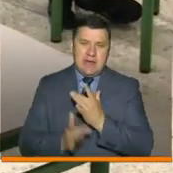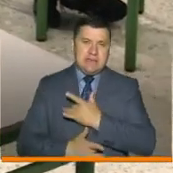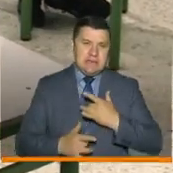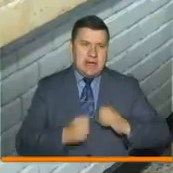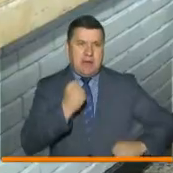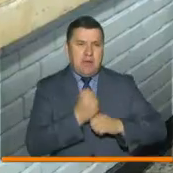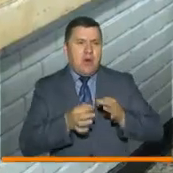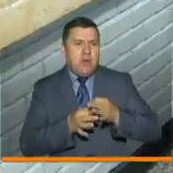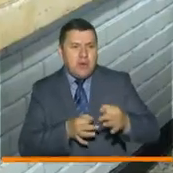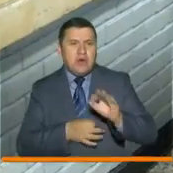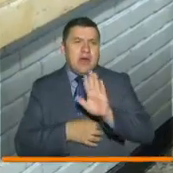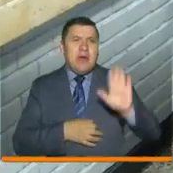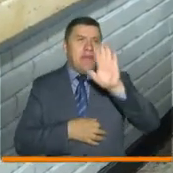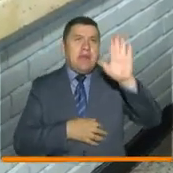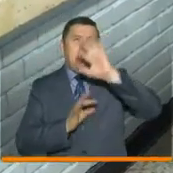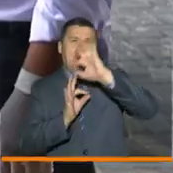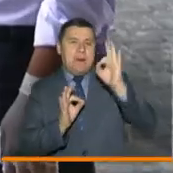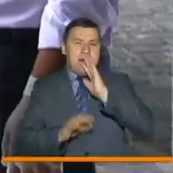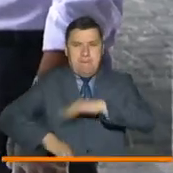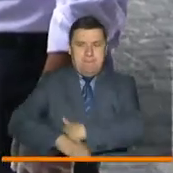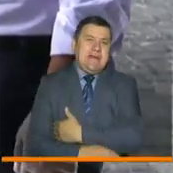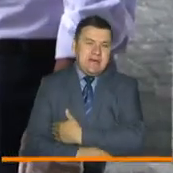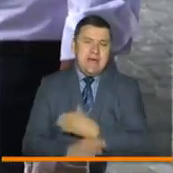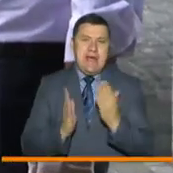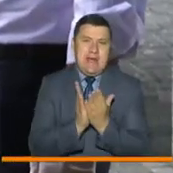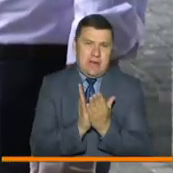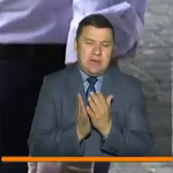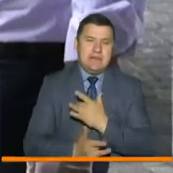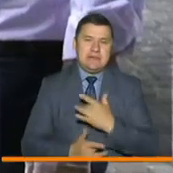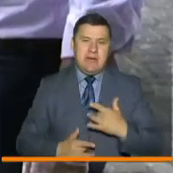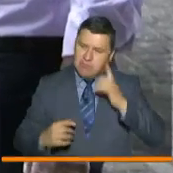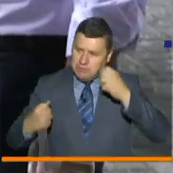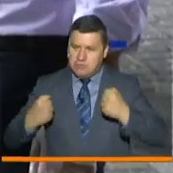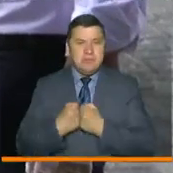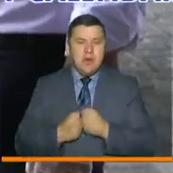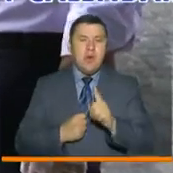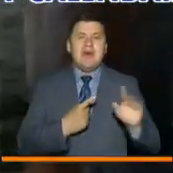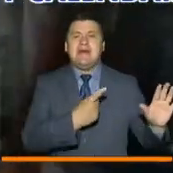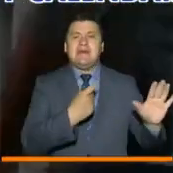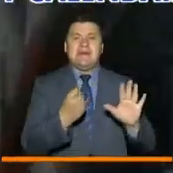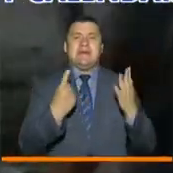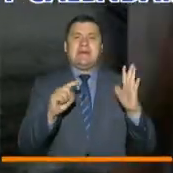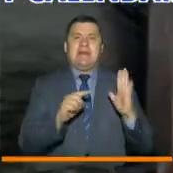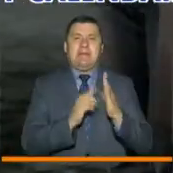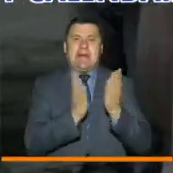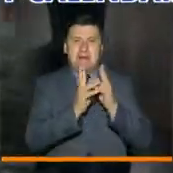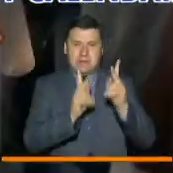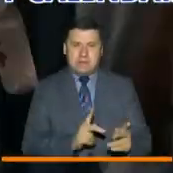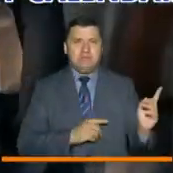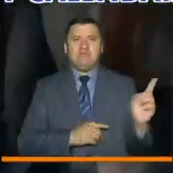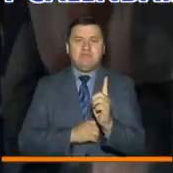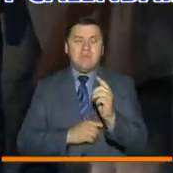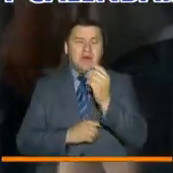Salud municipales y departamentales y los Ministerios de Educación y Salud. 660.000 estudiantes presentaron la